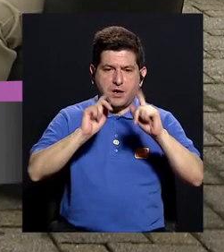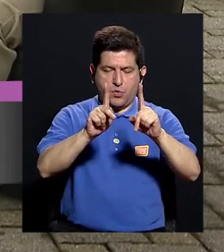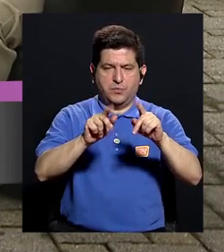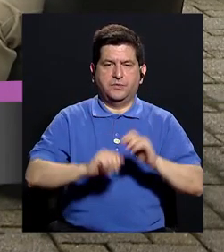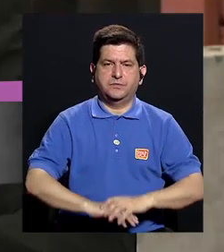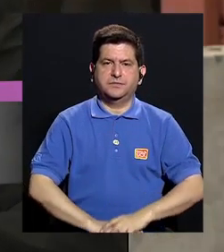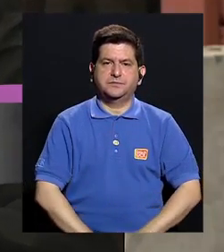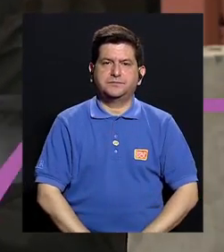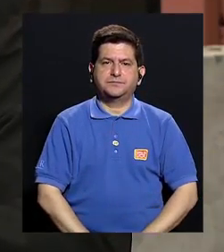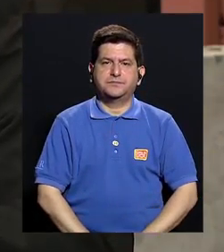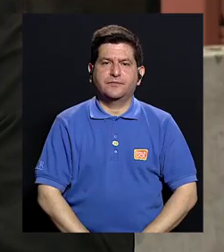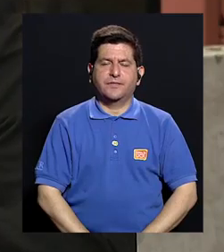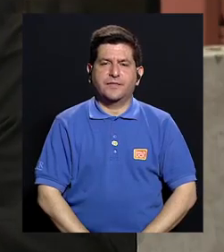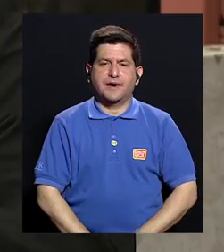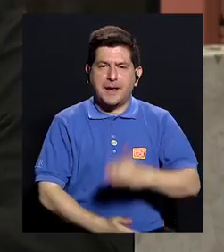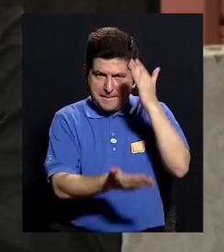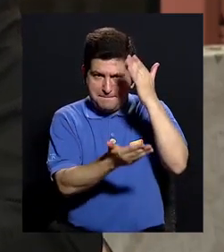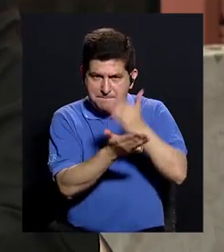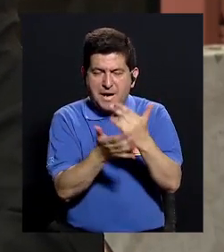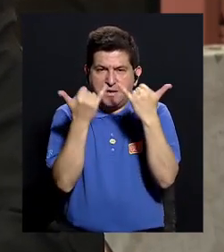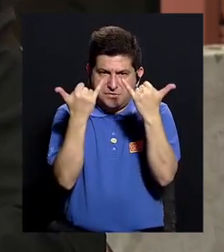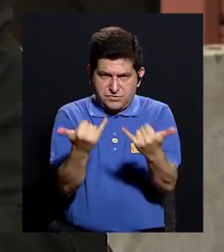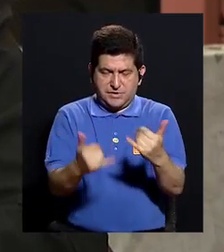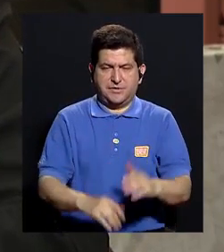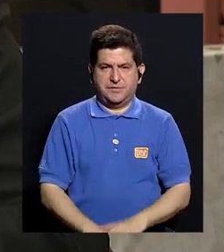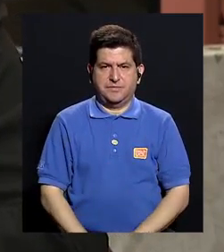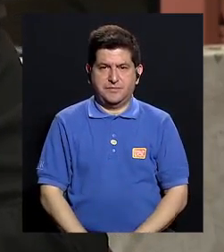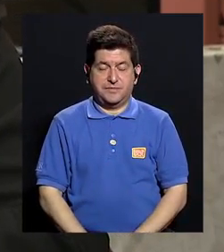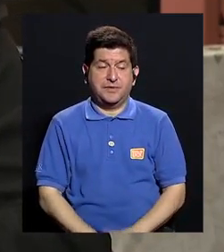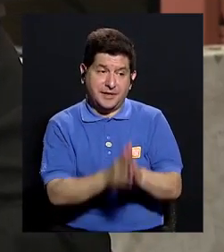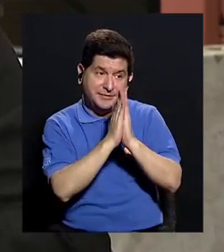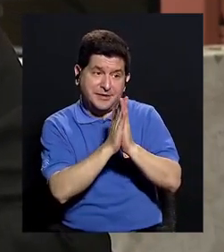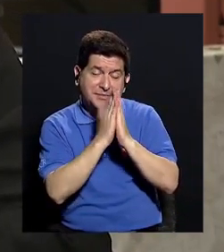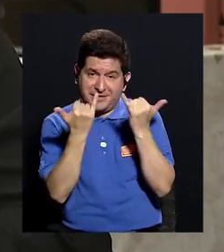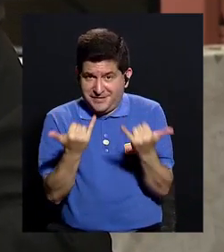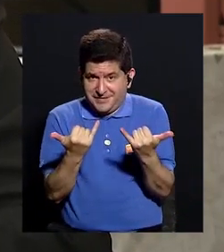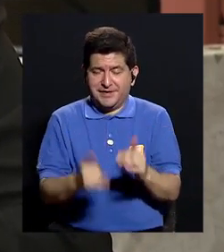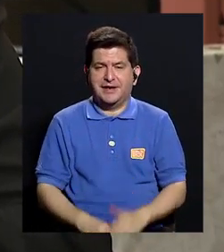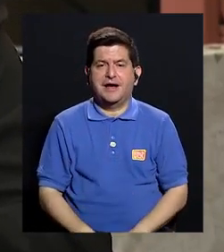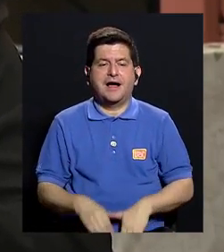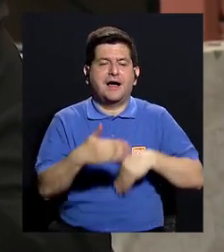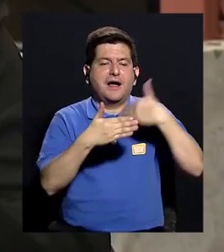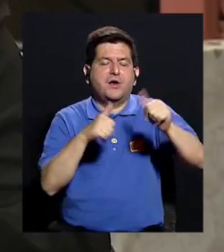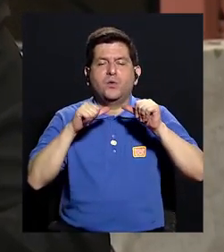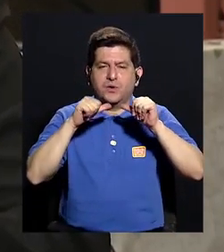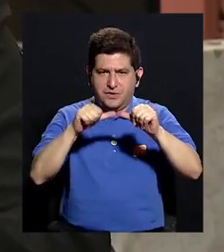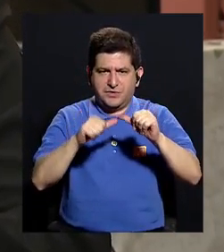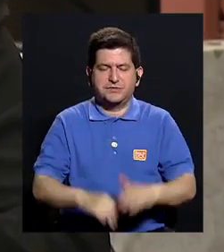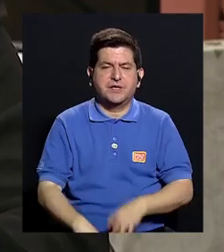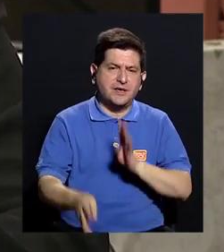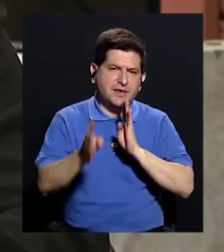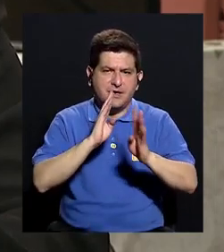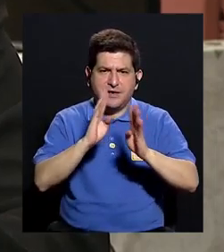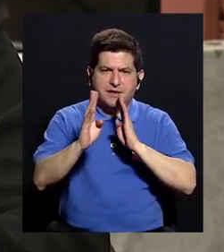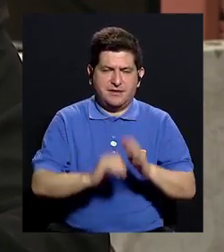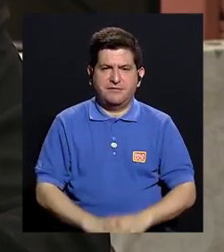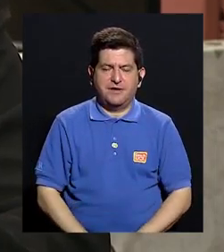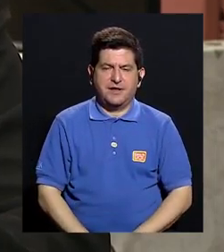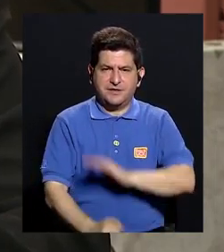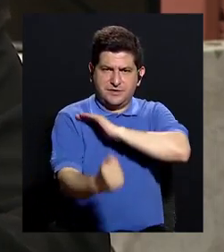espacios. Y ya tenemos que hacer una pausa en este momento que nos están solicitando para volver y efectivamente